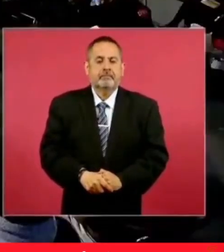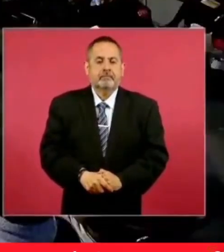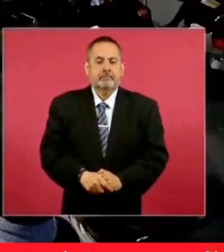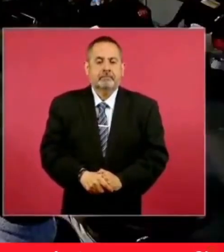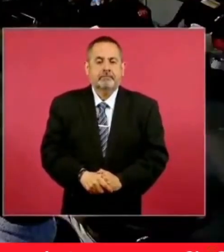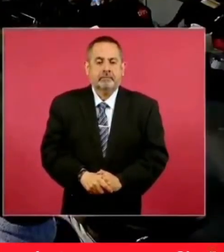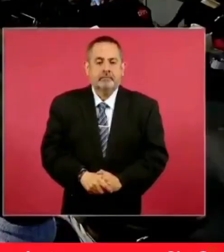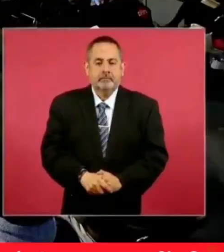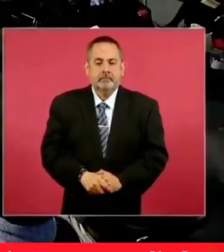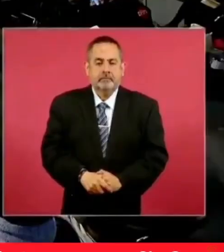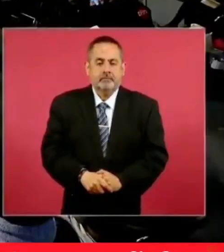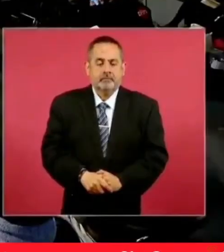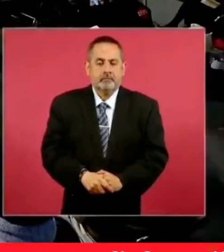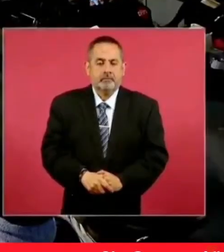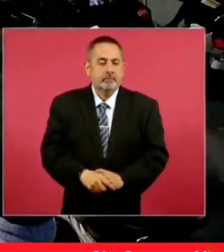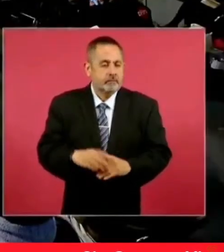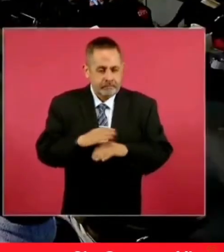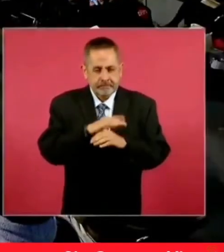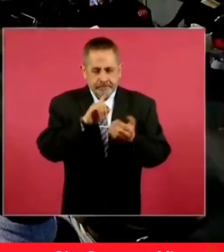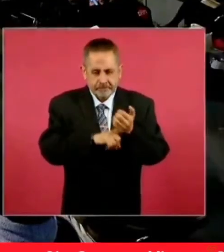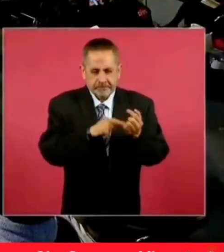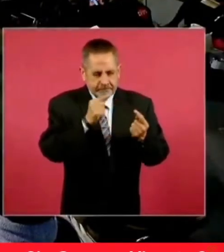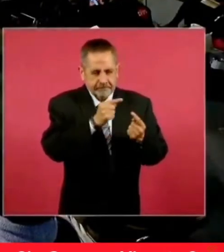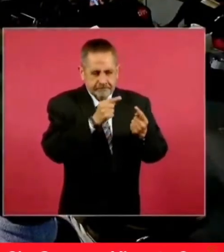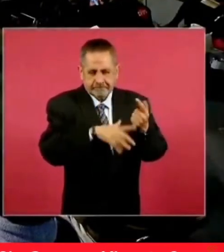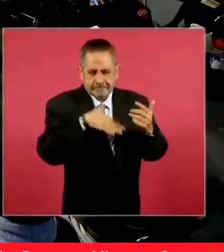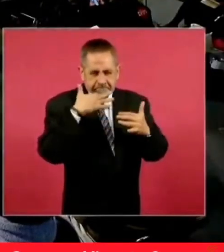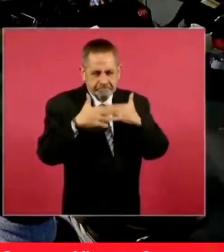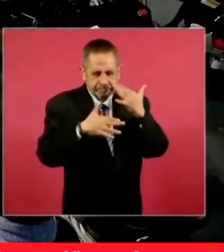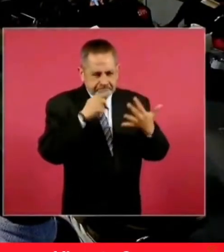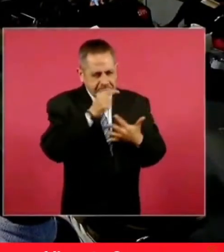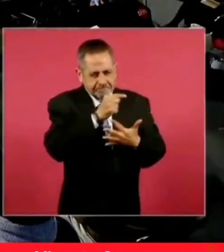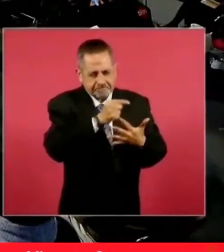porque todas esas cosas